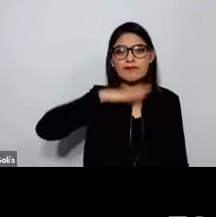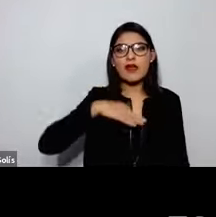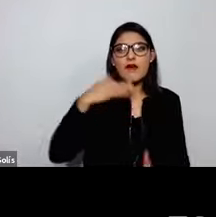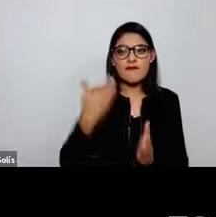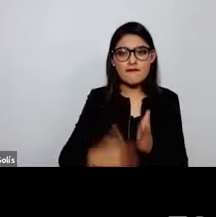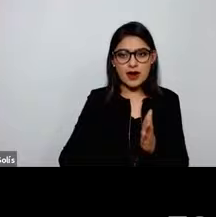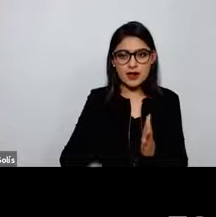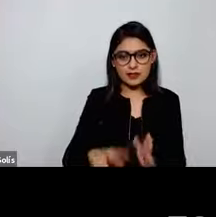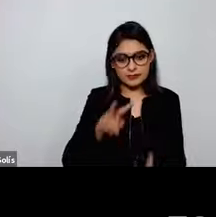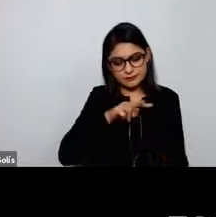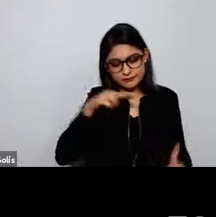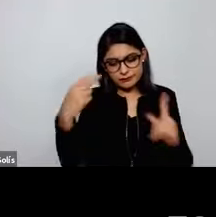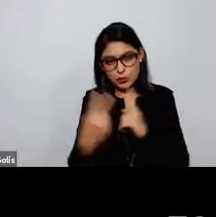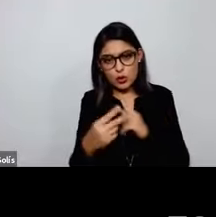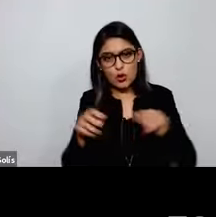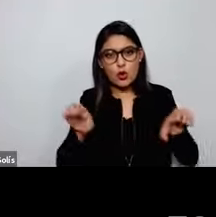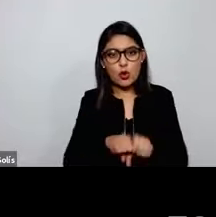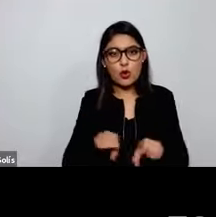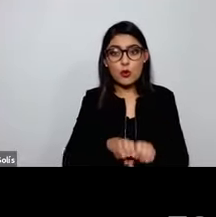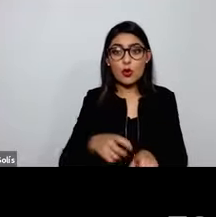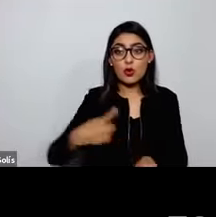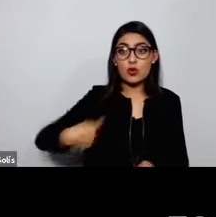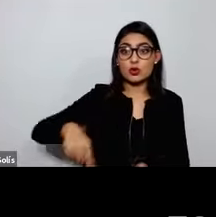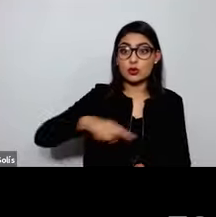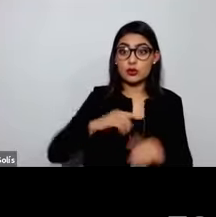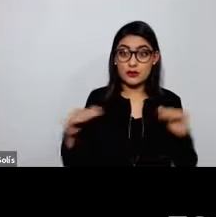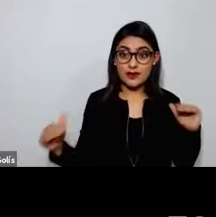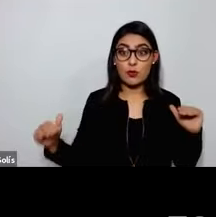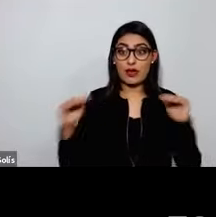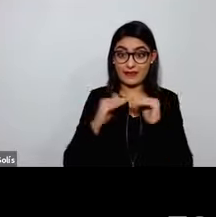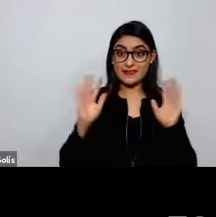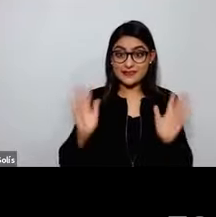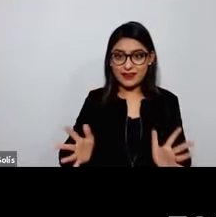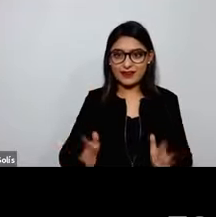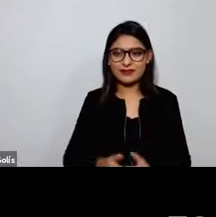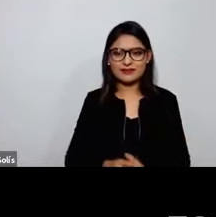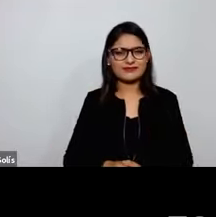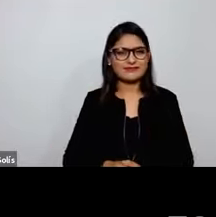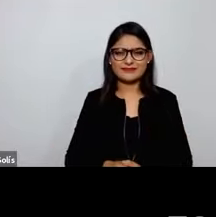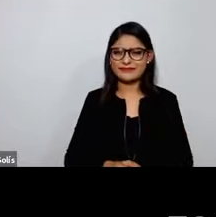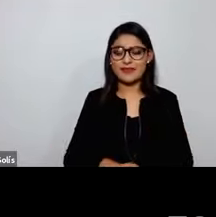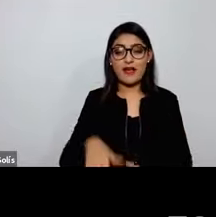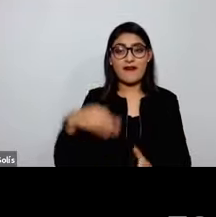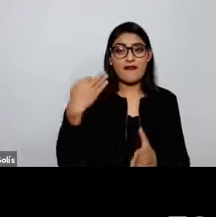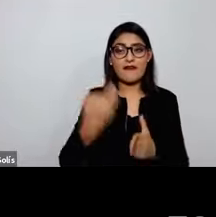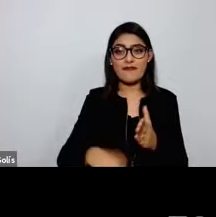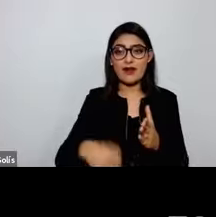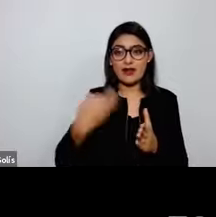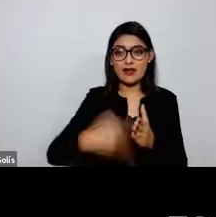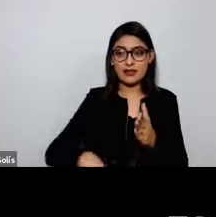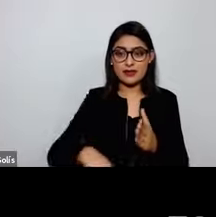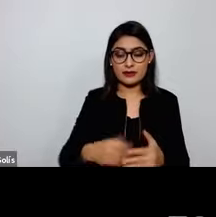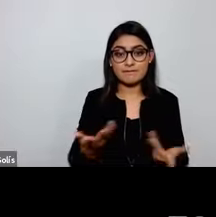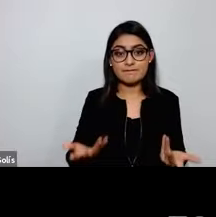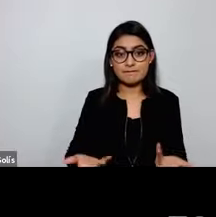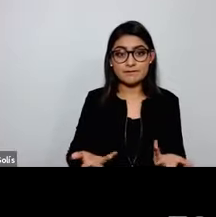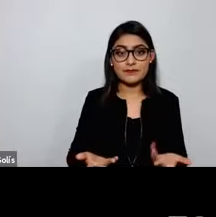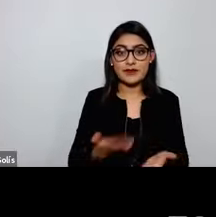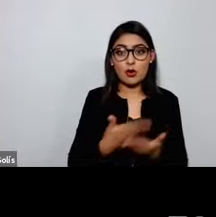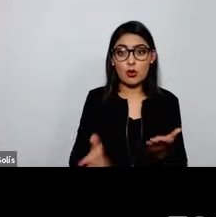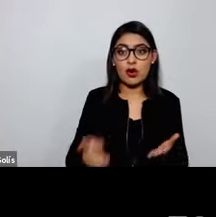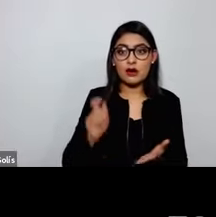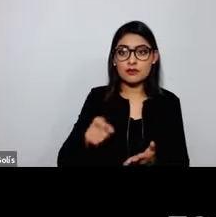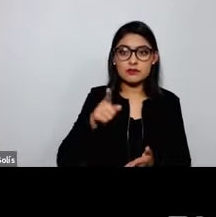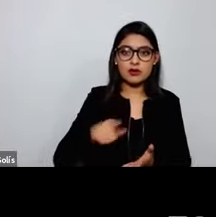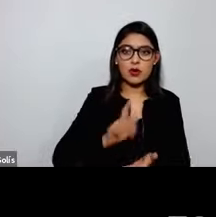no estamos en una situación de igualdad, estamos muy lejos. Y entonces se